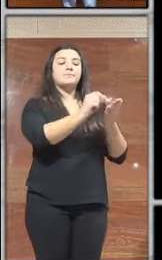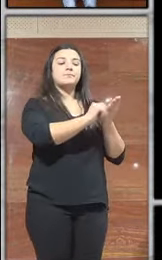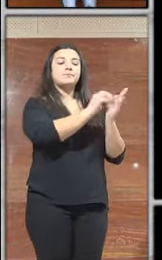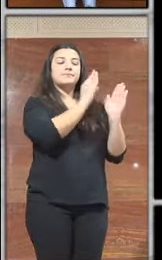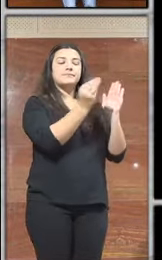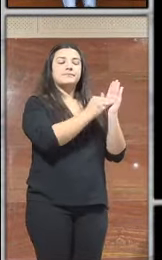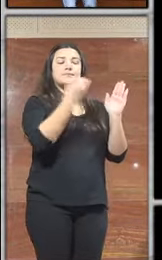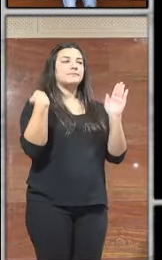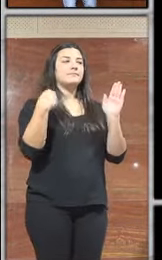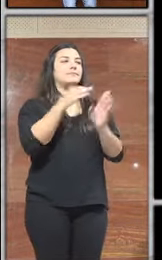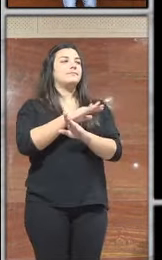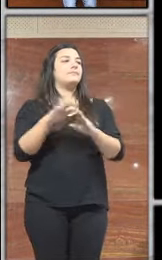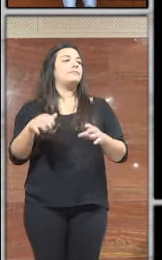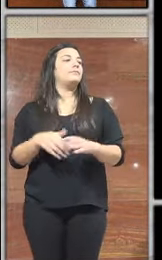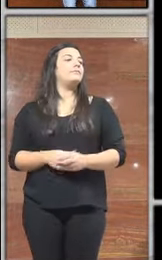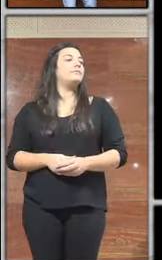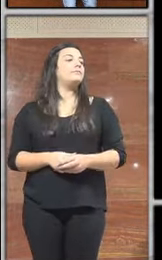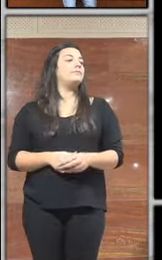yo creo que